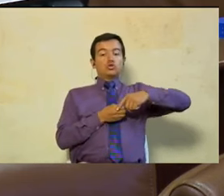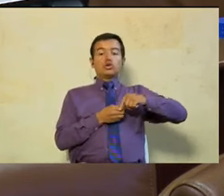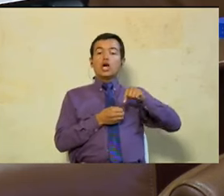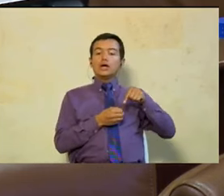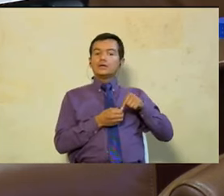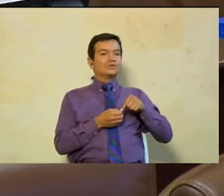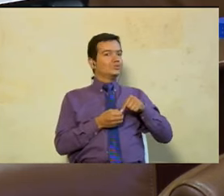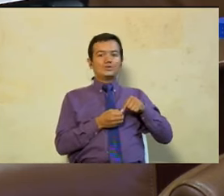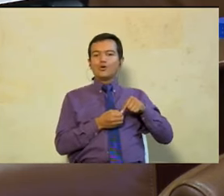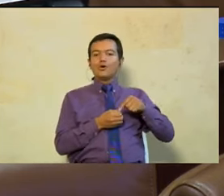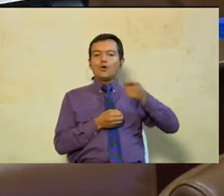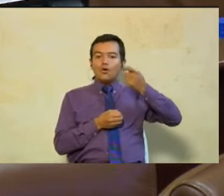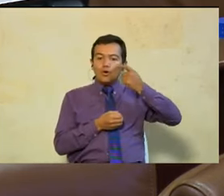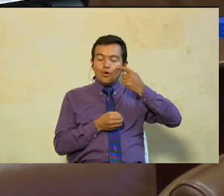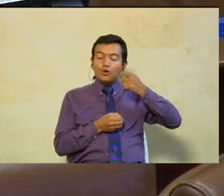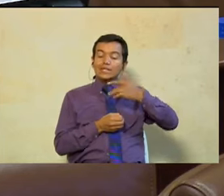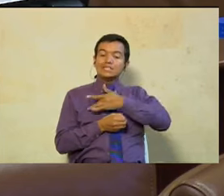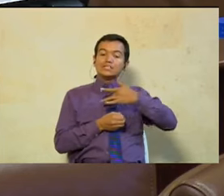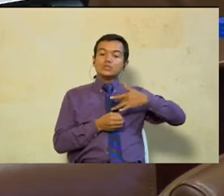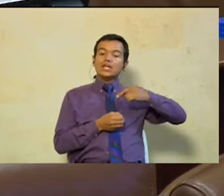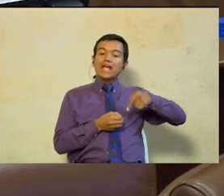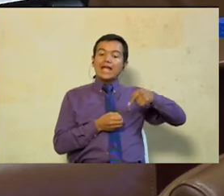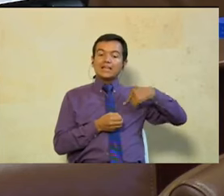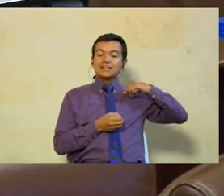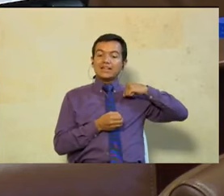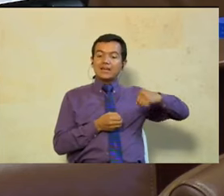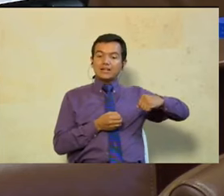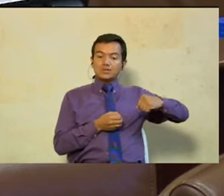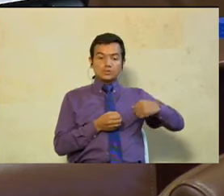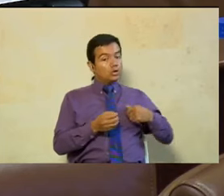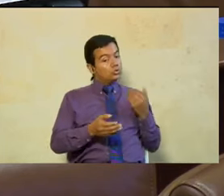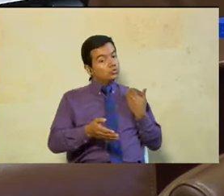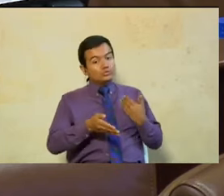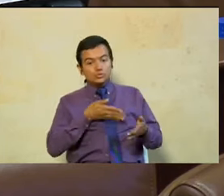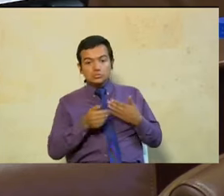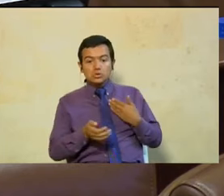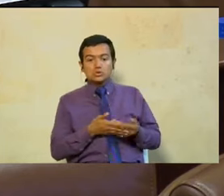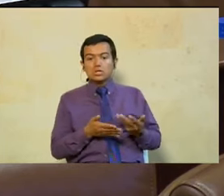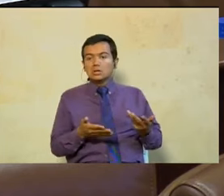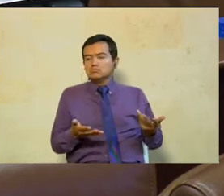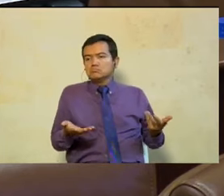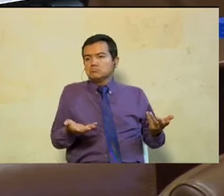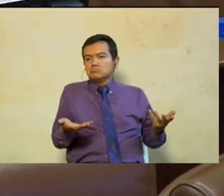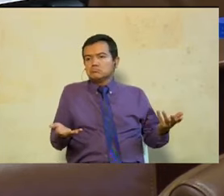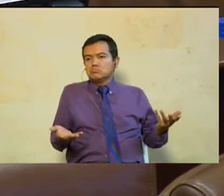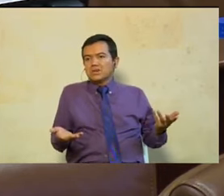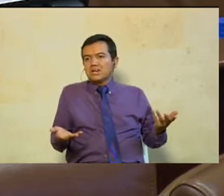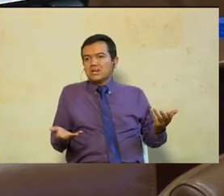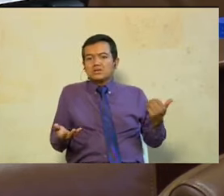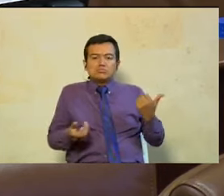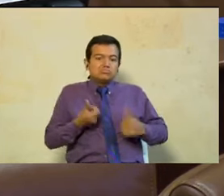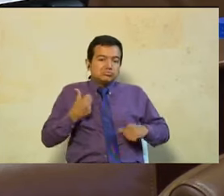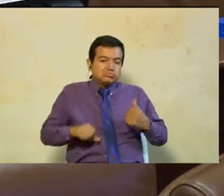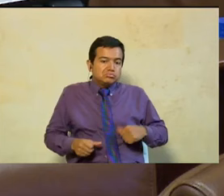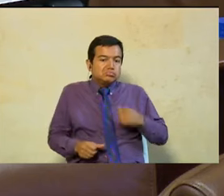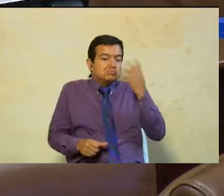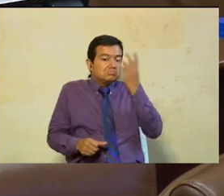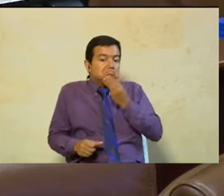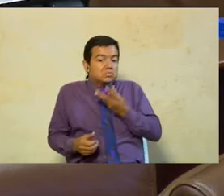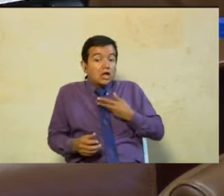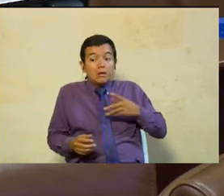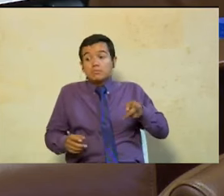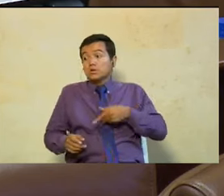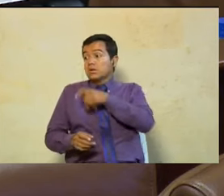salud es un derecho así sea en este caso un una suntuosidad pero hay quien lo quiera